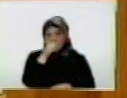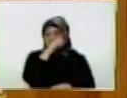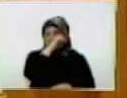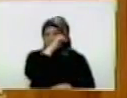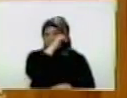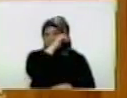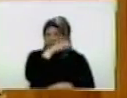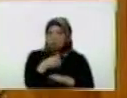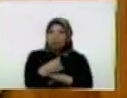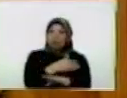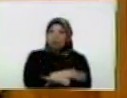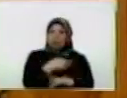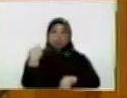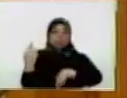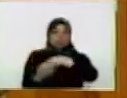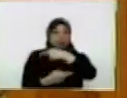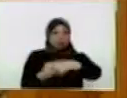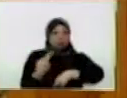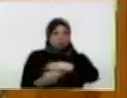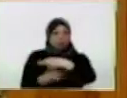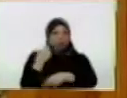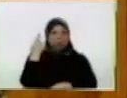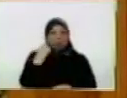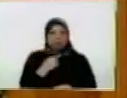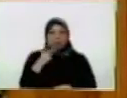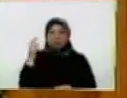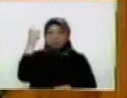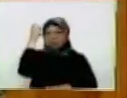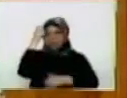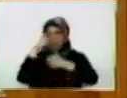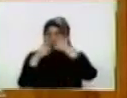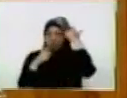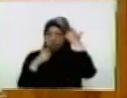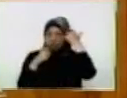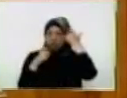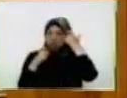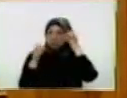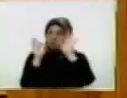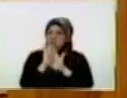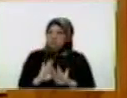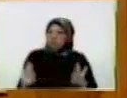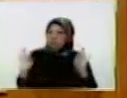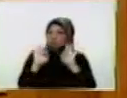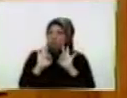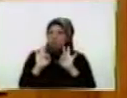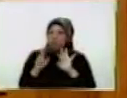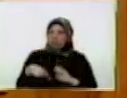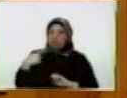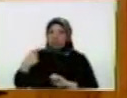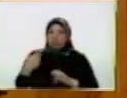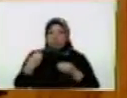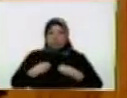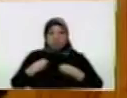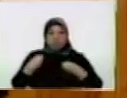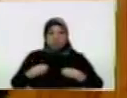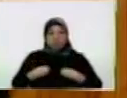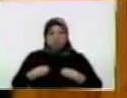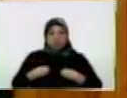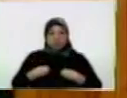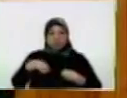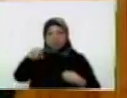traste la revolución bolivariana y chavista. Y no solo eso, después vino el paro